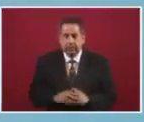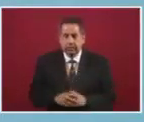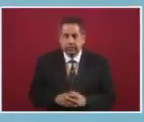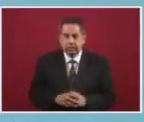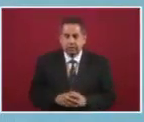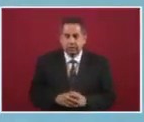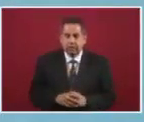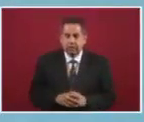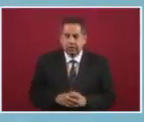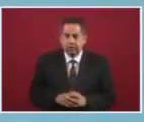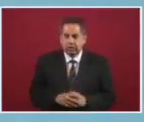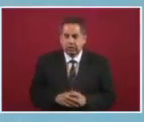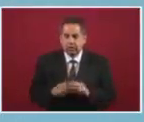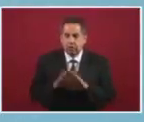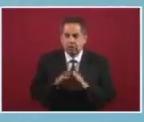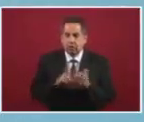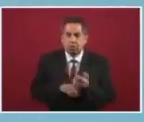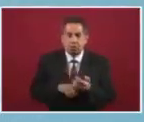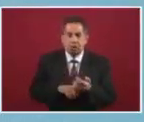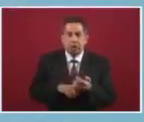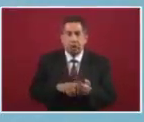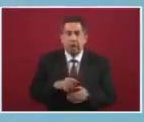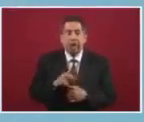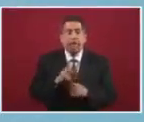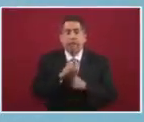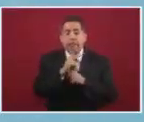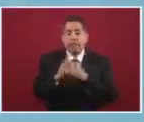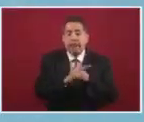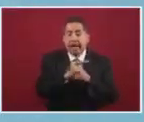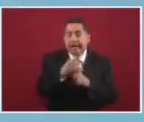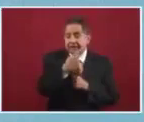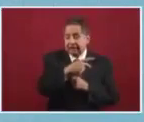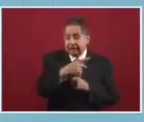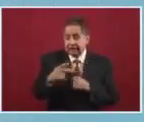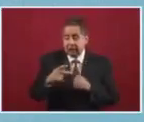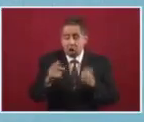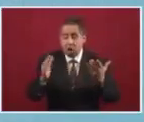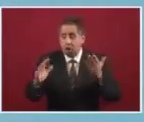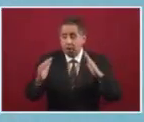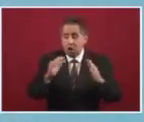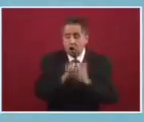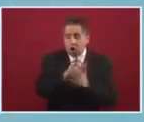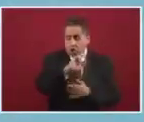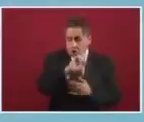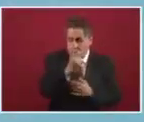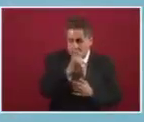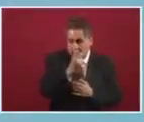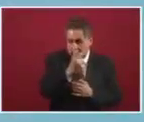de la moneda de estos países con relación al dólar